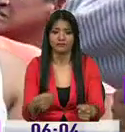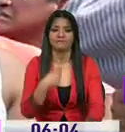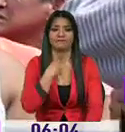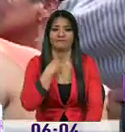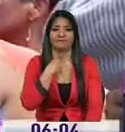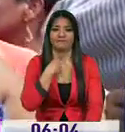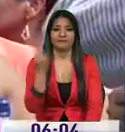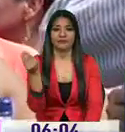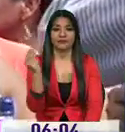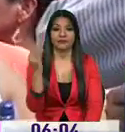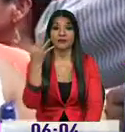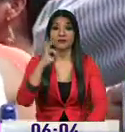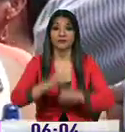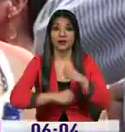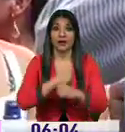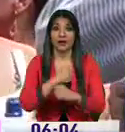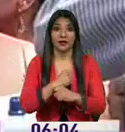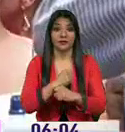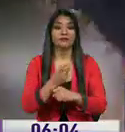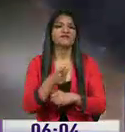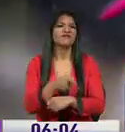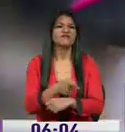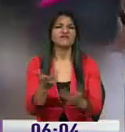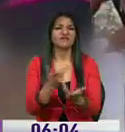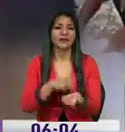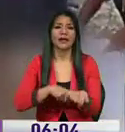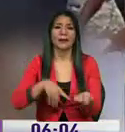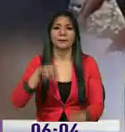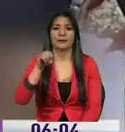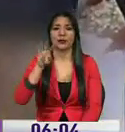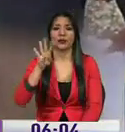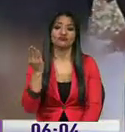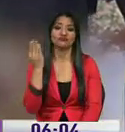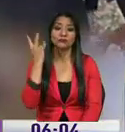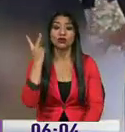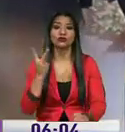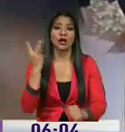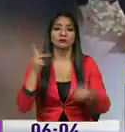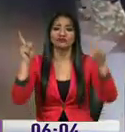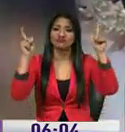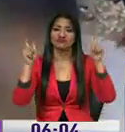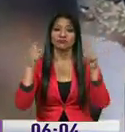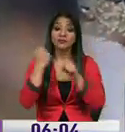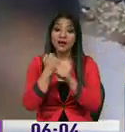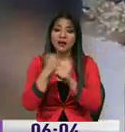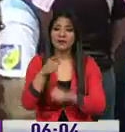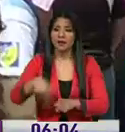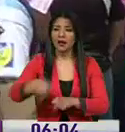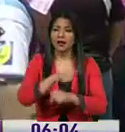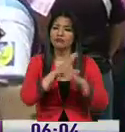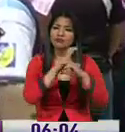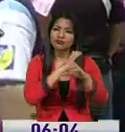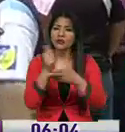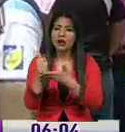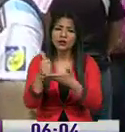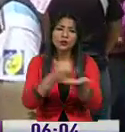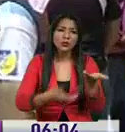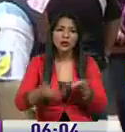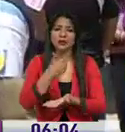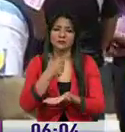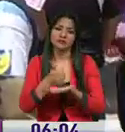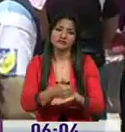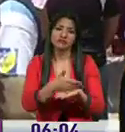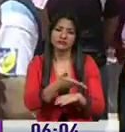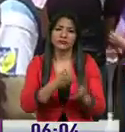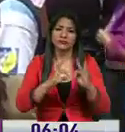19 años era el tercero de 4 hermanos. Se graduó hace 2 años y trabajaba para ayudar en los gastos de su